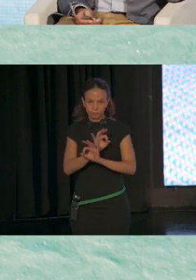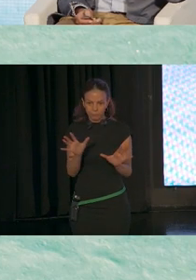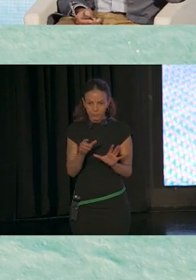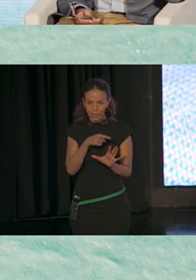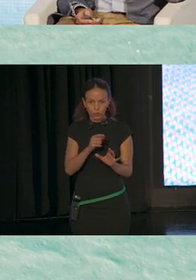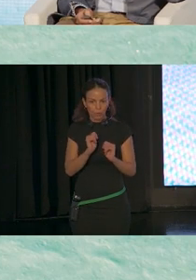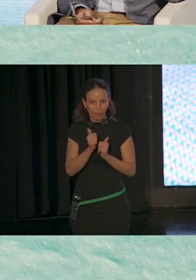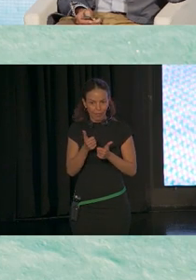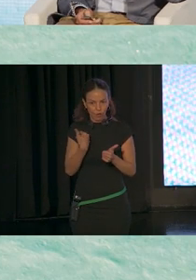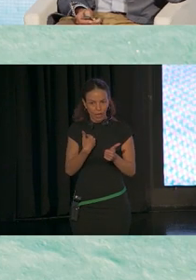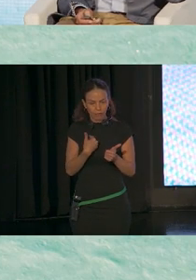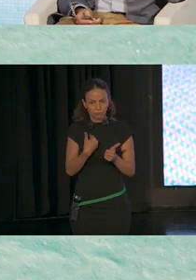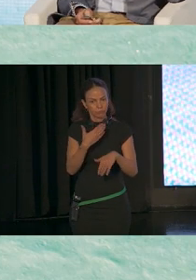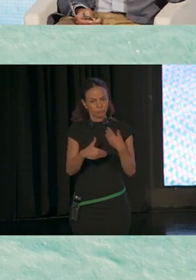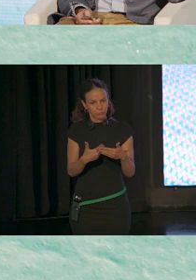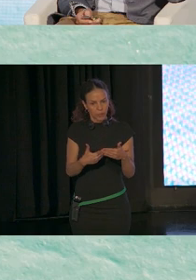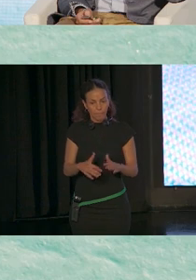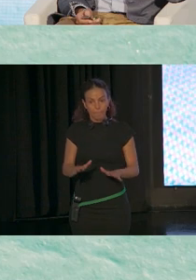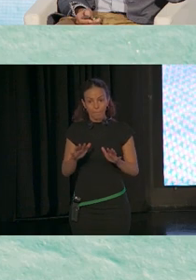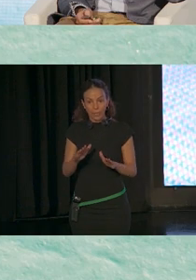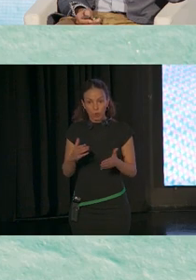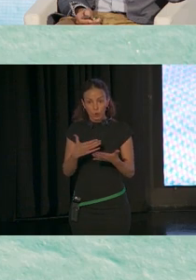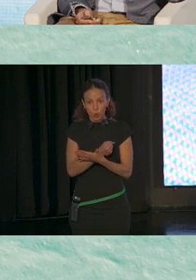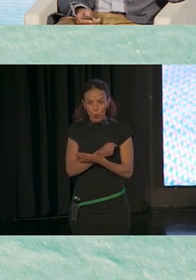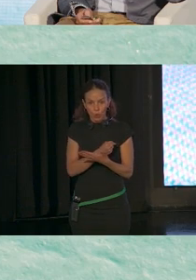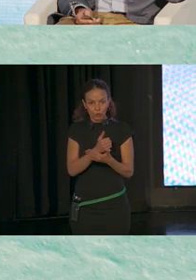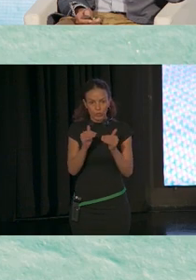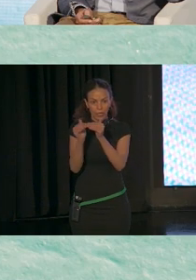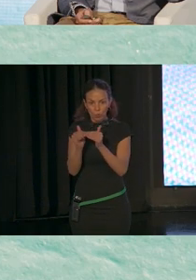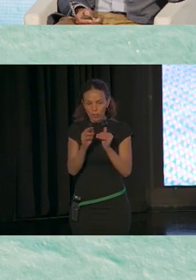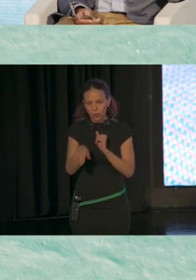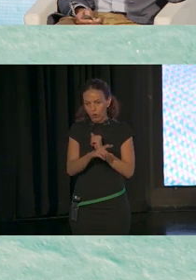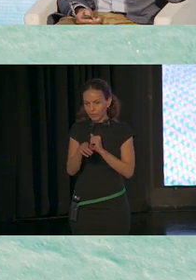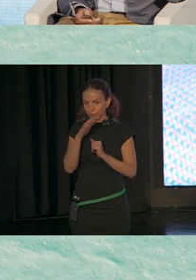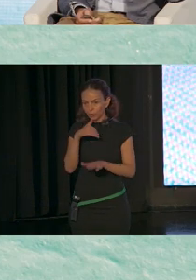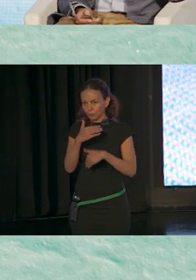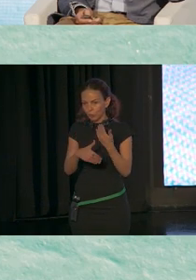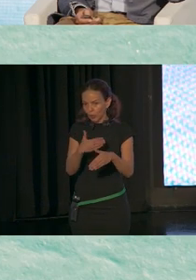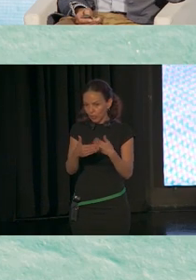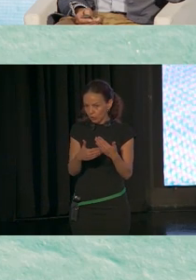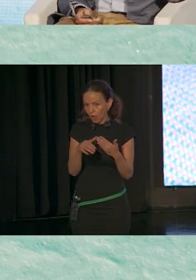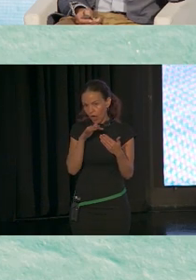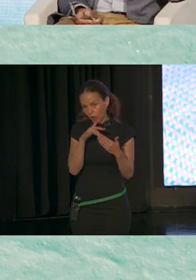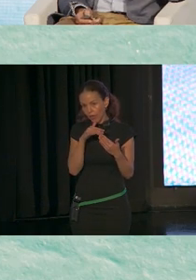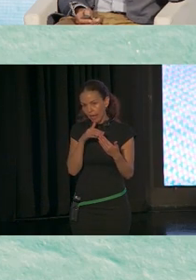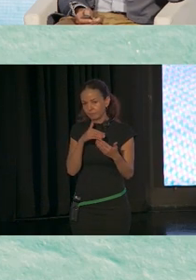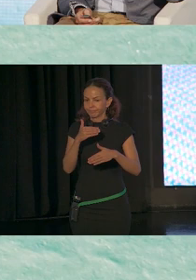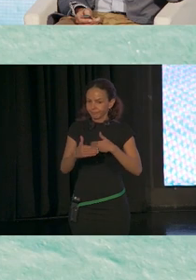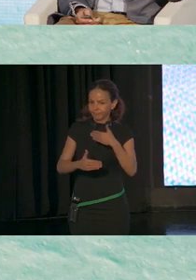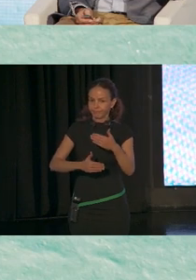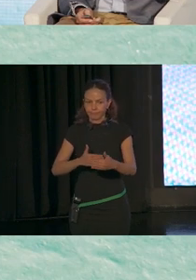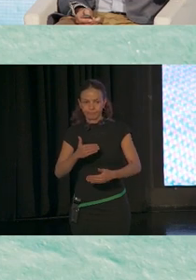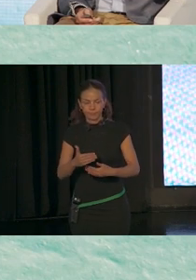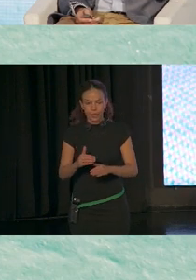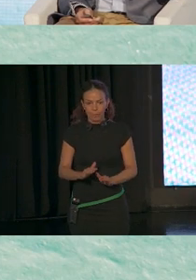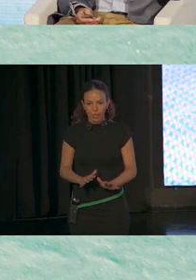marcha, pero no todos están en la misma sintonía. Es un proceso en construcción, en transición, aunque,